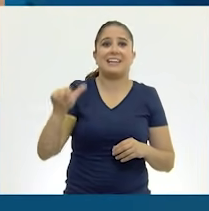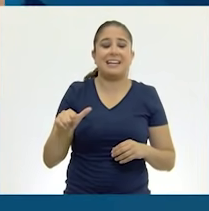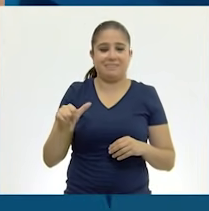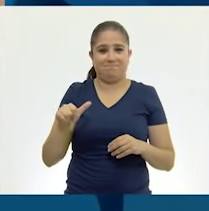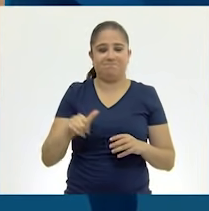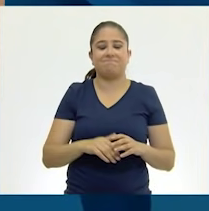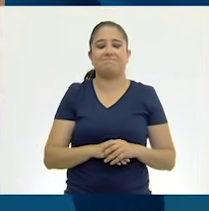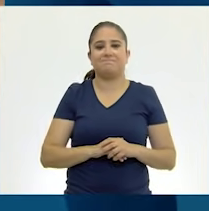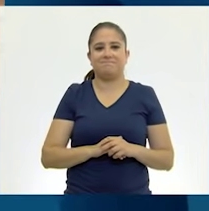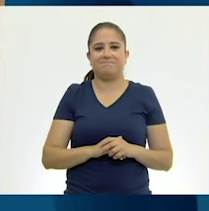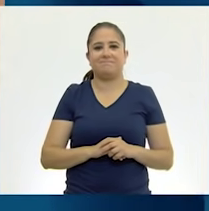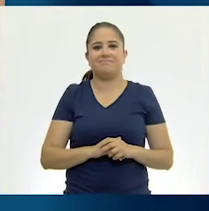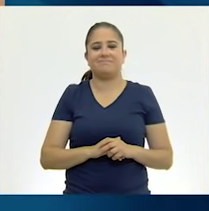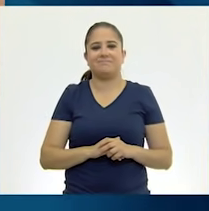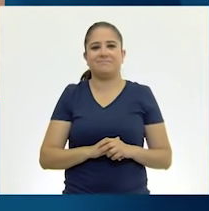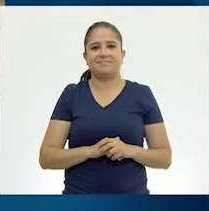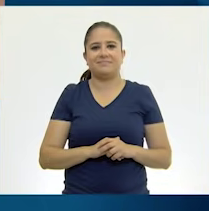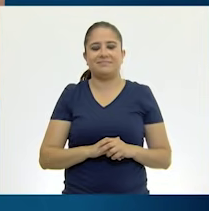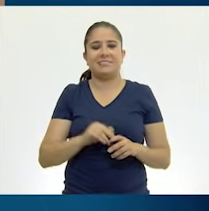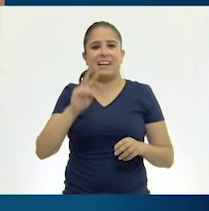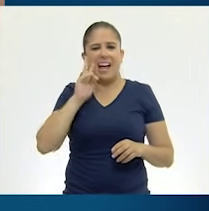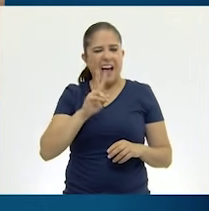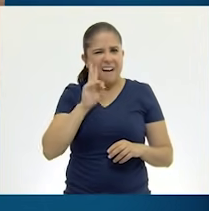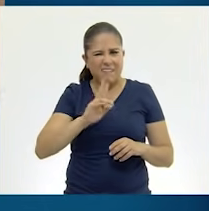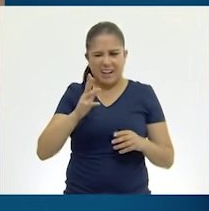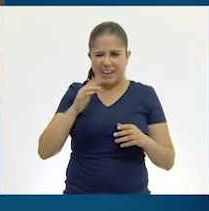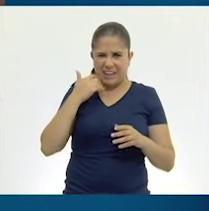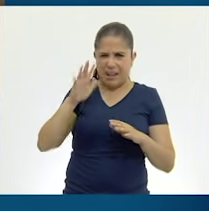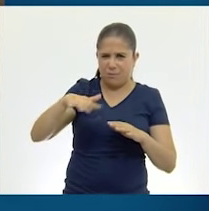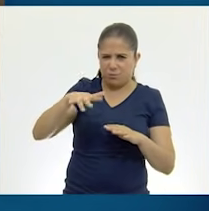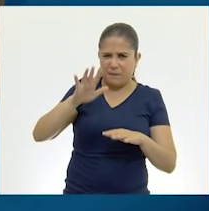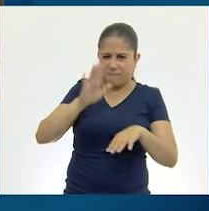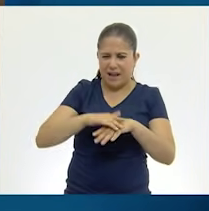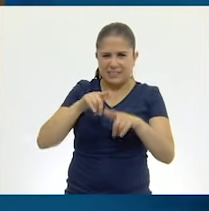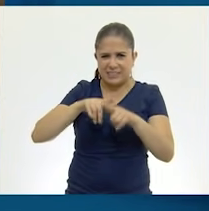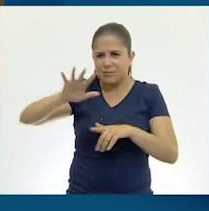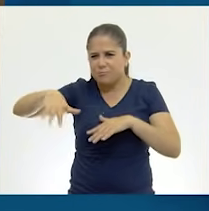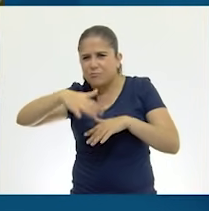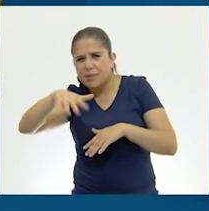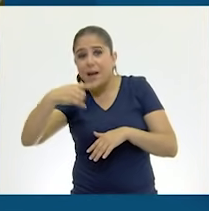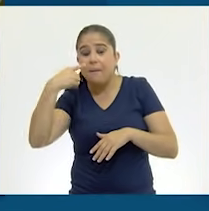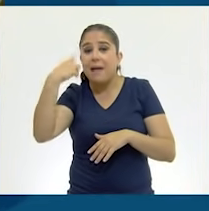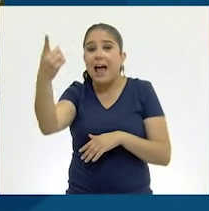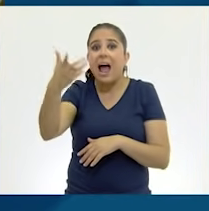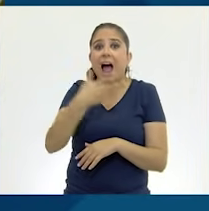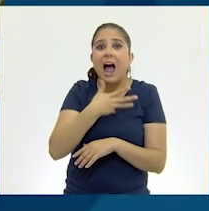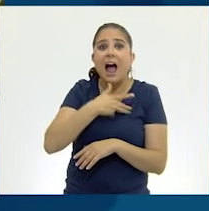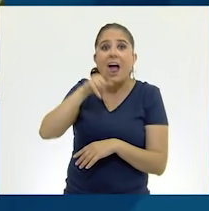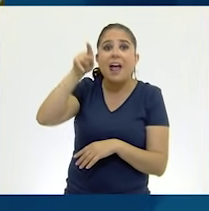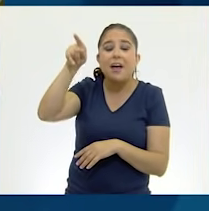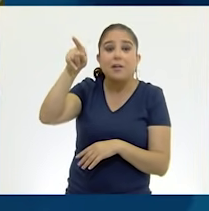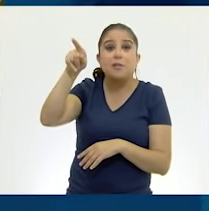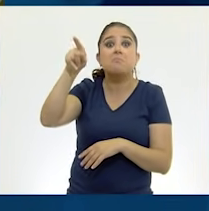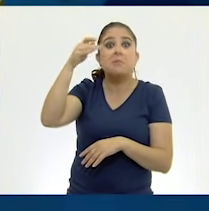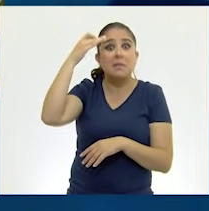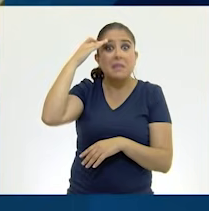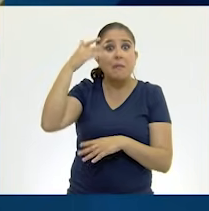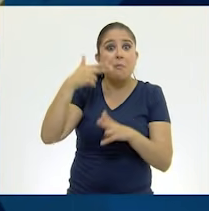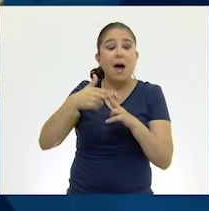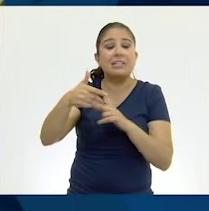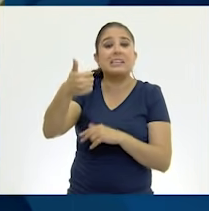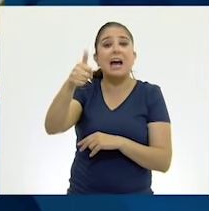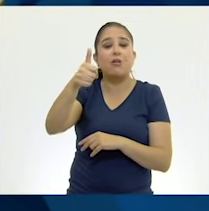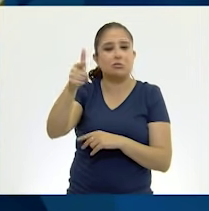agarrar frutas de palmilla para ver si ya están maduras. Allí está una. El tiempo bueno es hasta